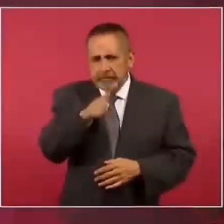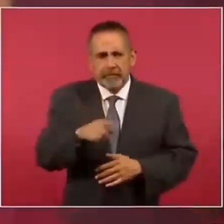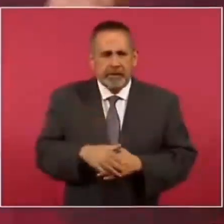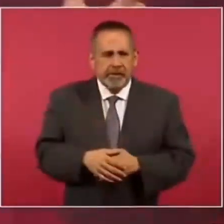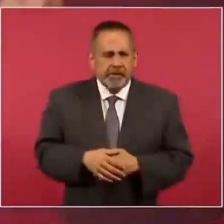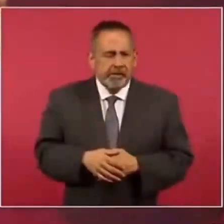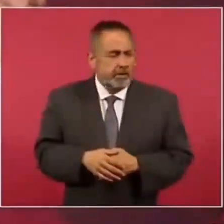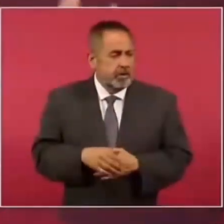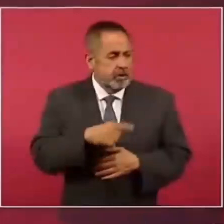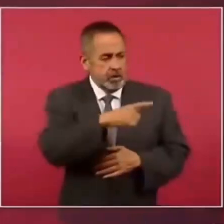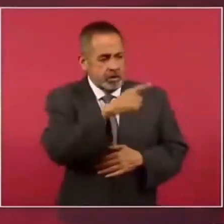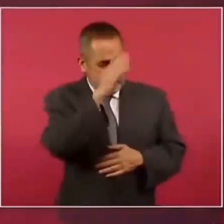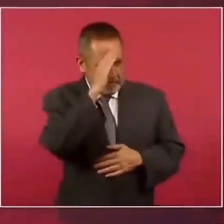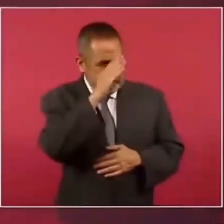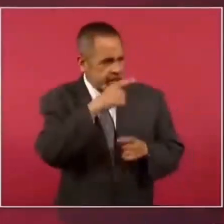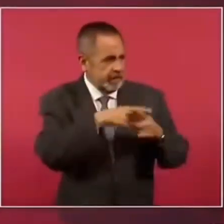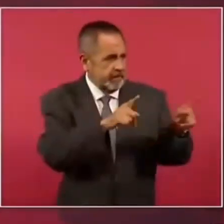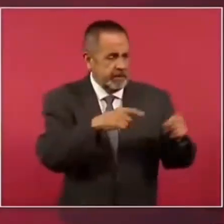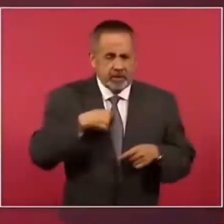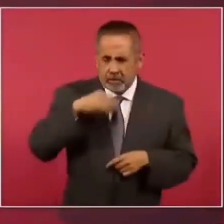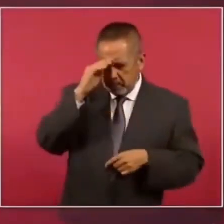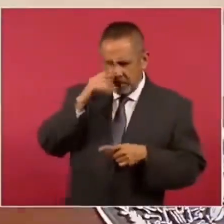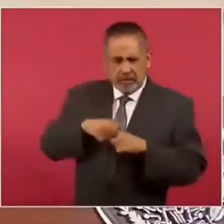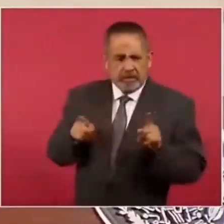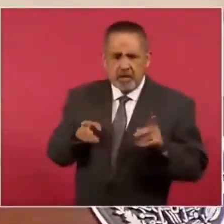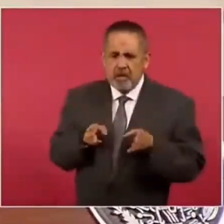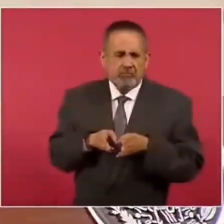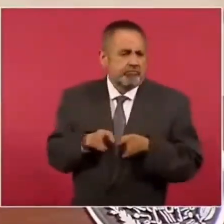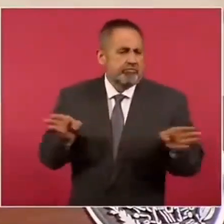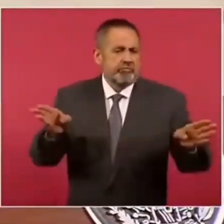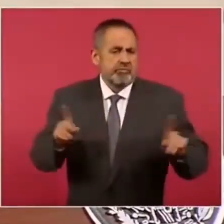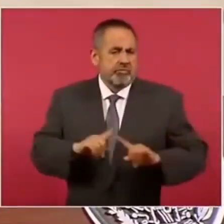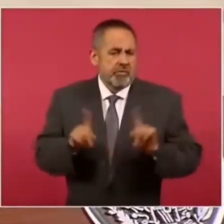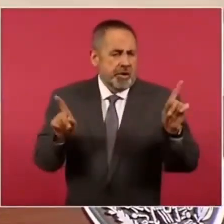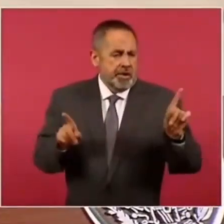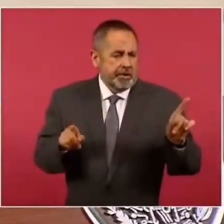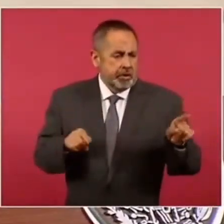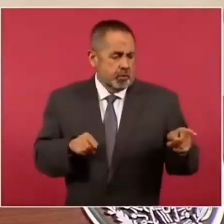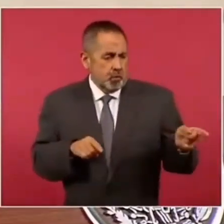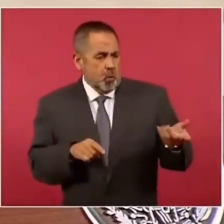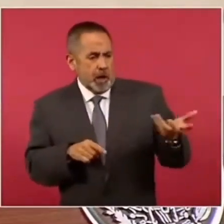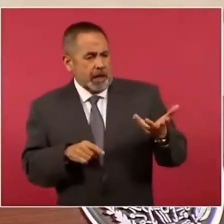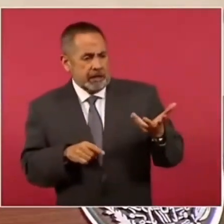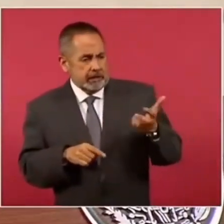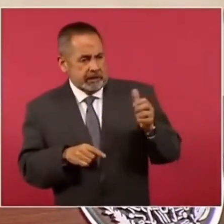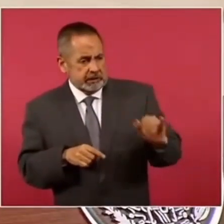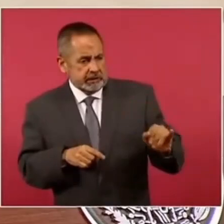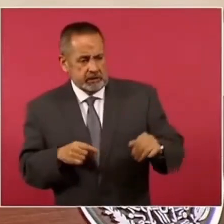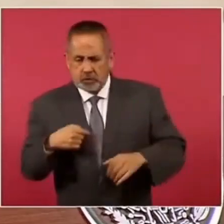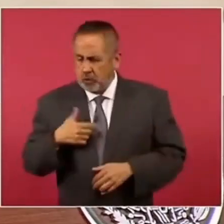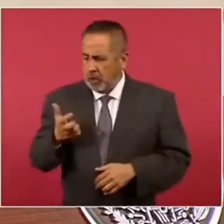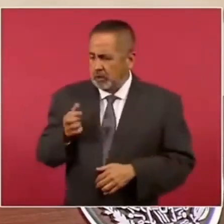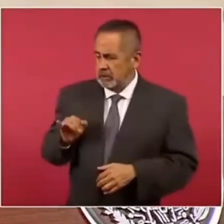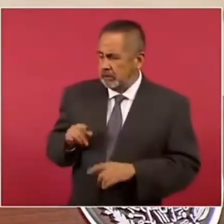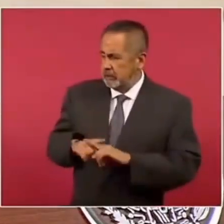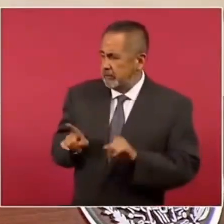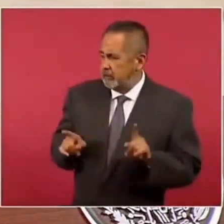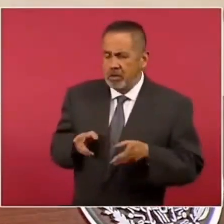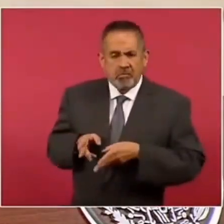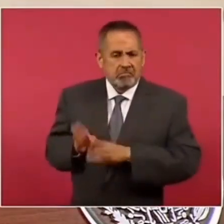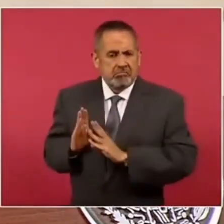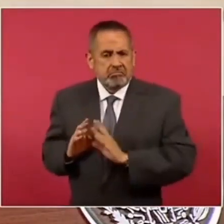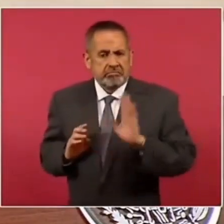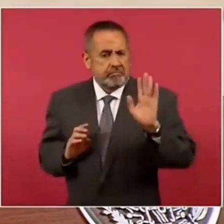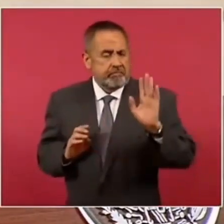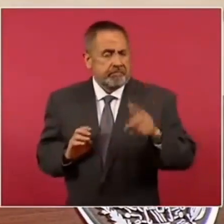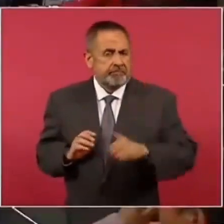tenemos 2 formas, pues, de pensar y de actuar. Y nosotros sí